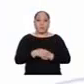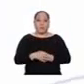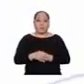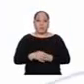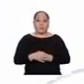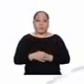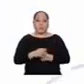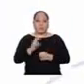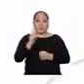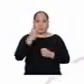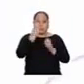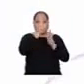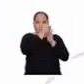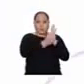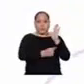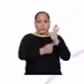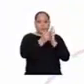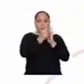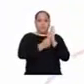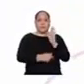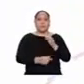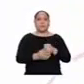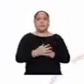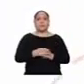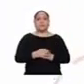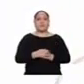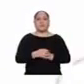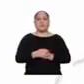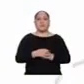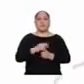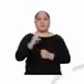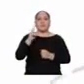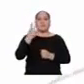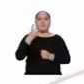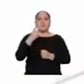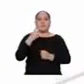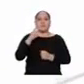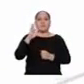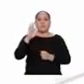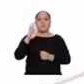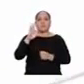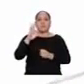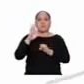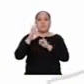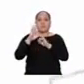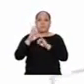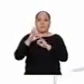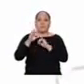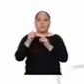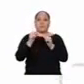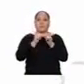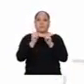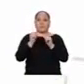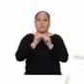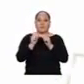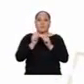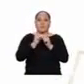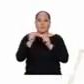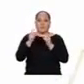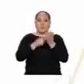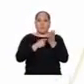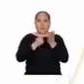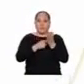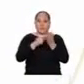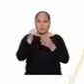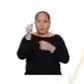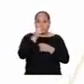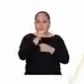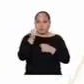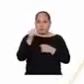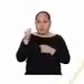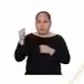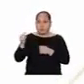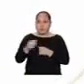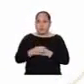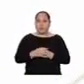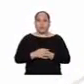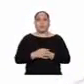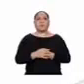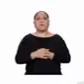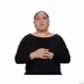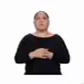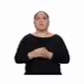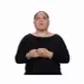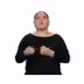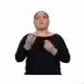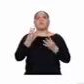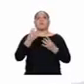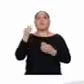La segunda columna es para la frecuencia absoluta, que es el número de veces que se repite cada valor de